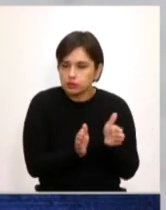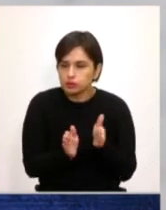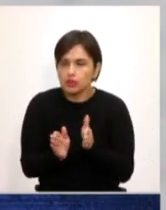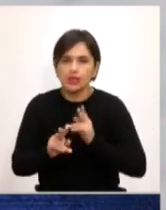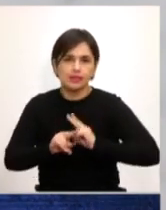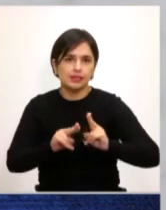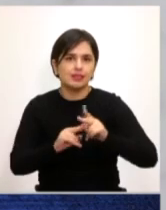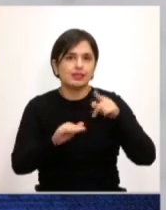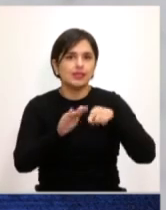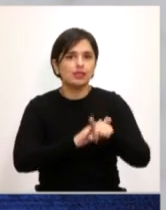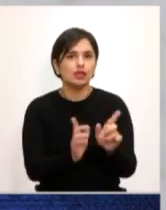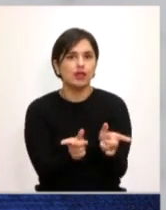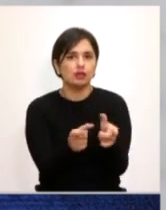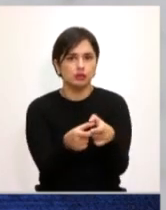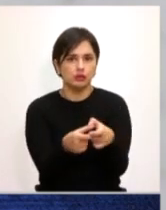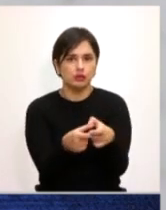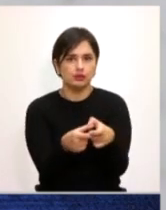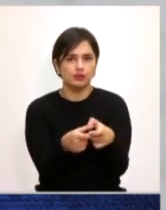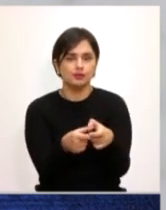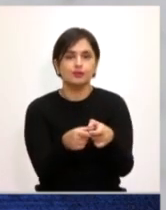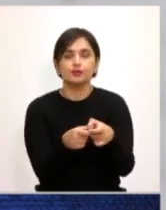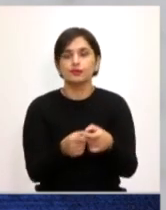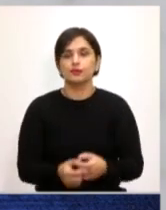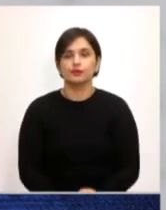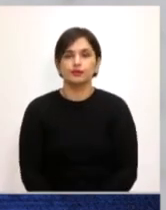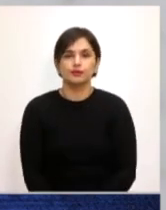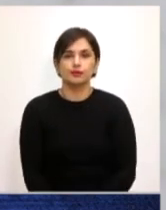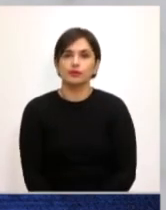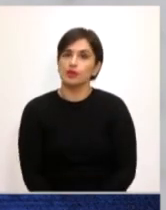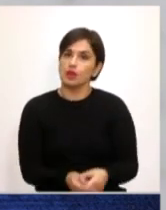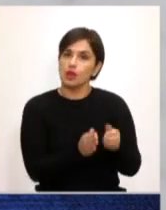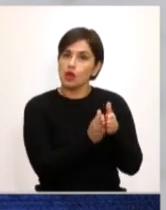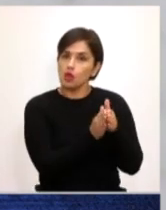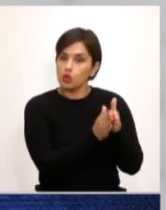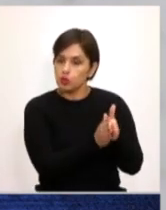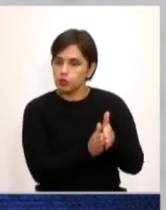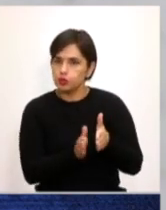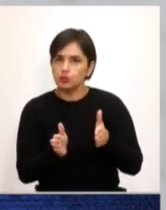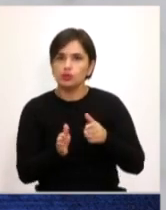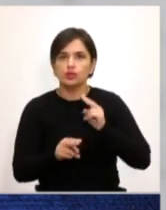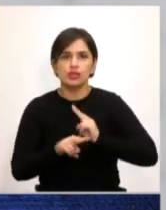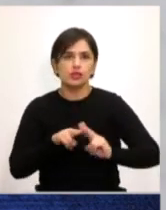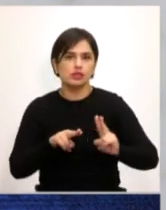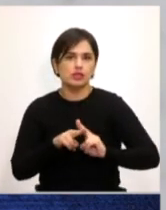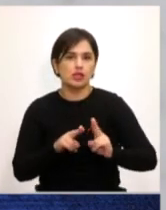las comisiones. En ese sentido, durante este periodo se realizaron